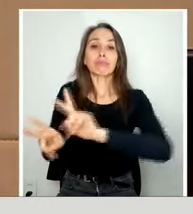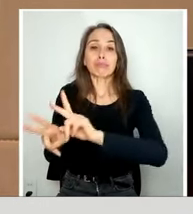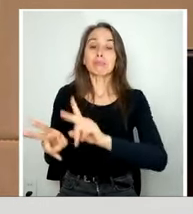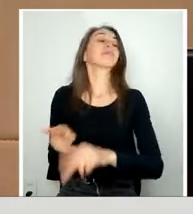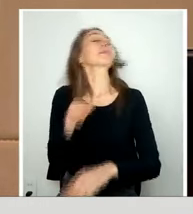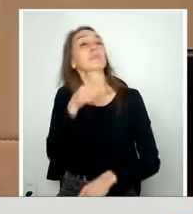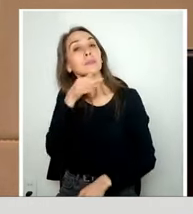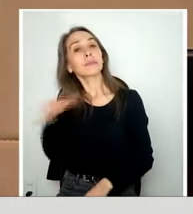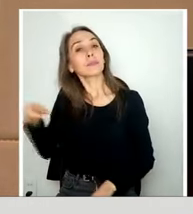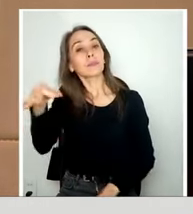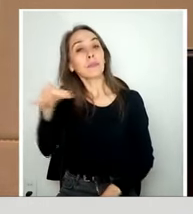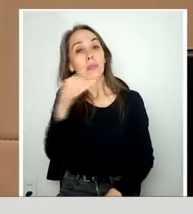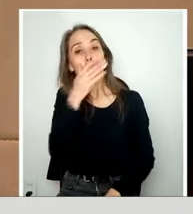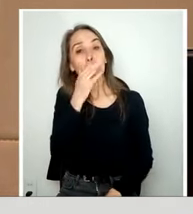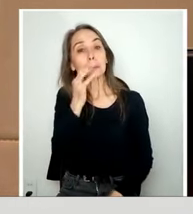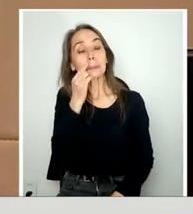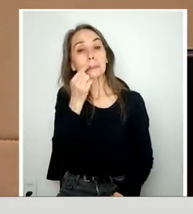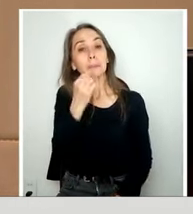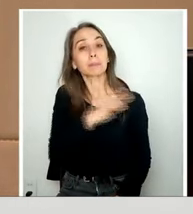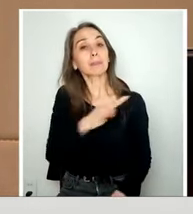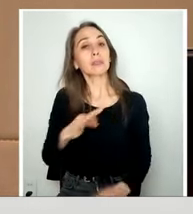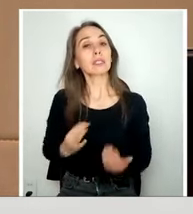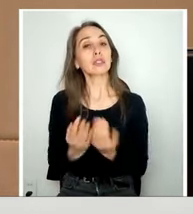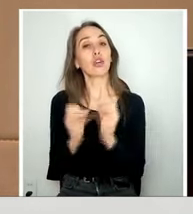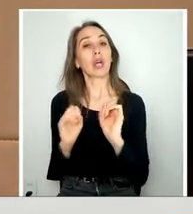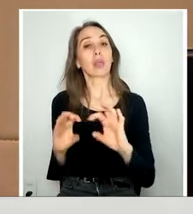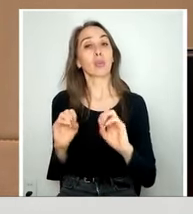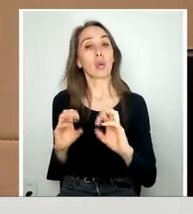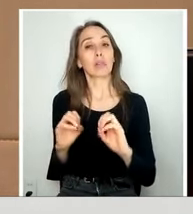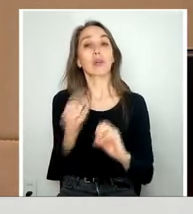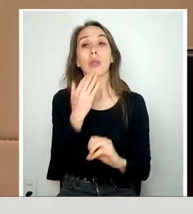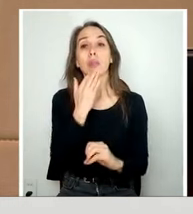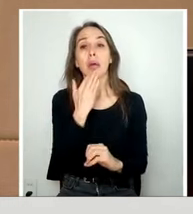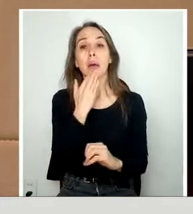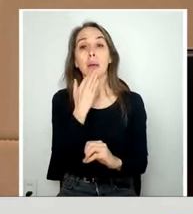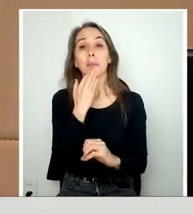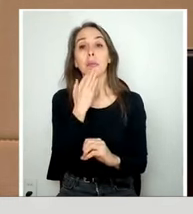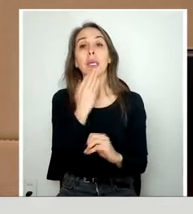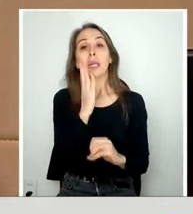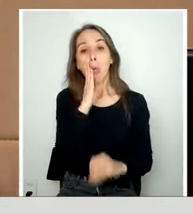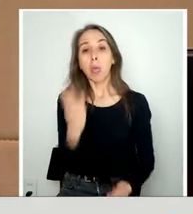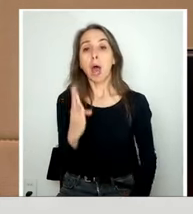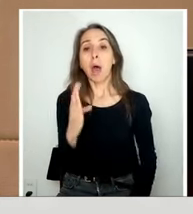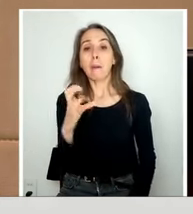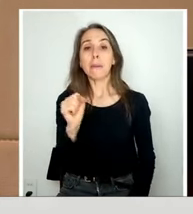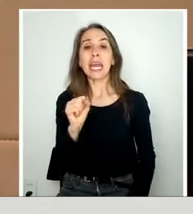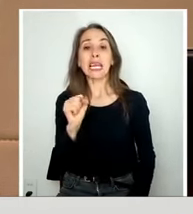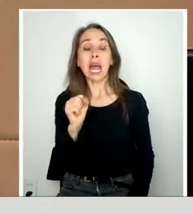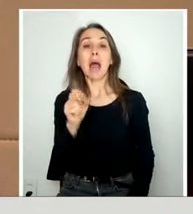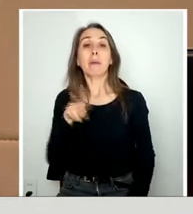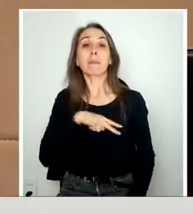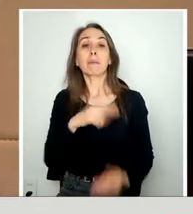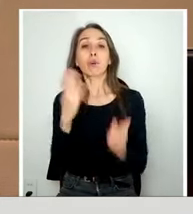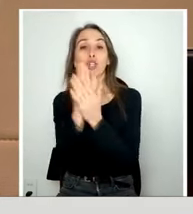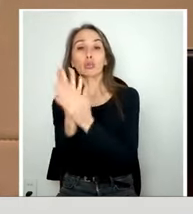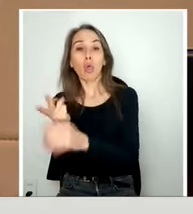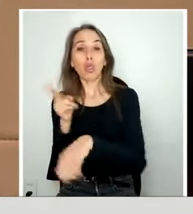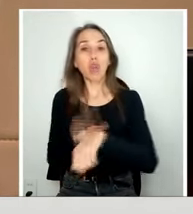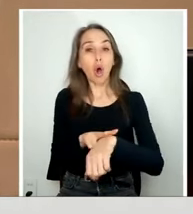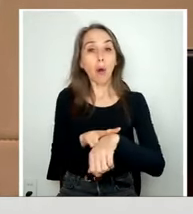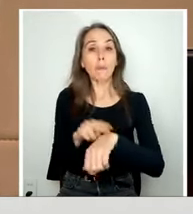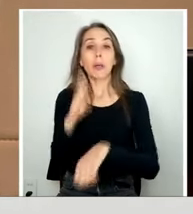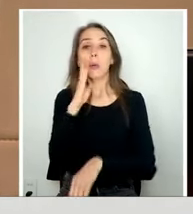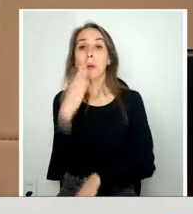con el ministro de Educación en que también hayan becas relativas a estudios complementarios o becas por ejemplo